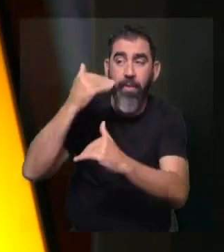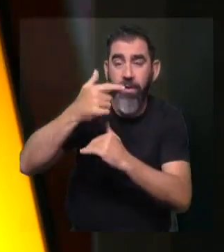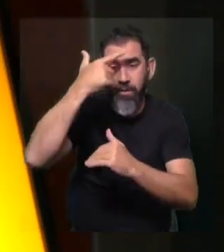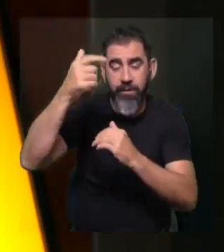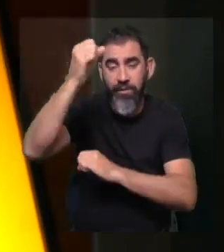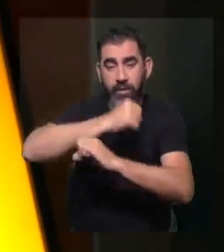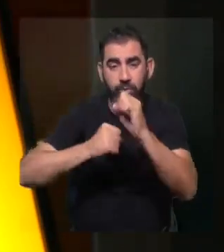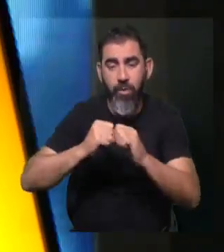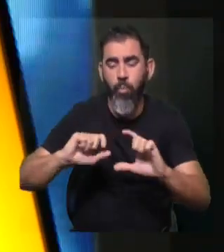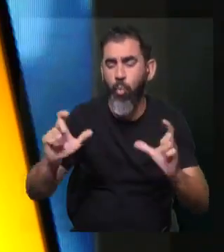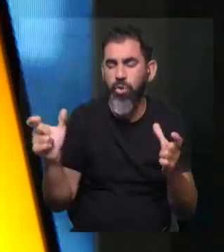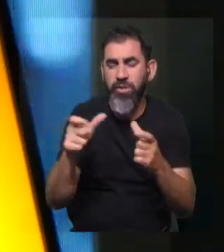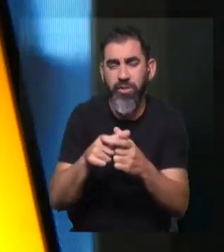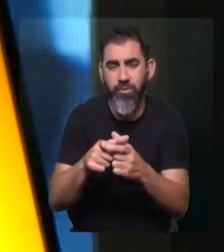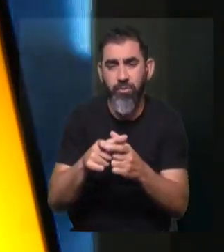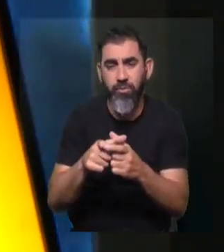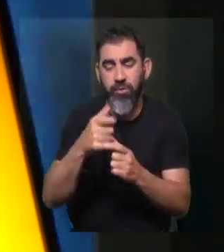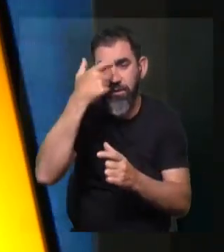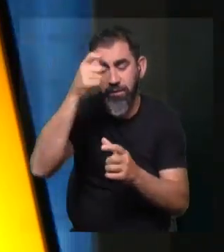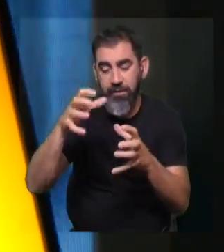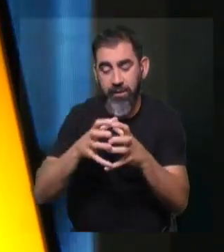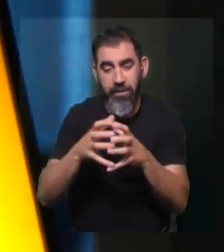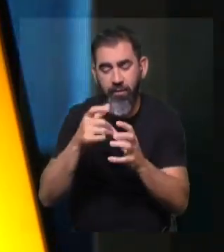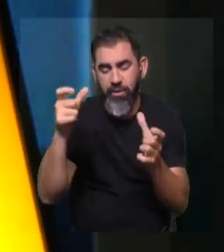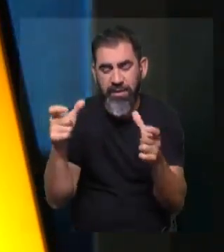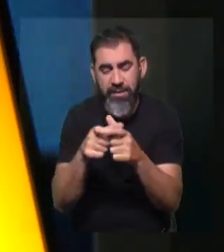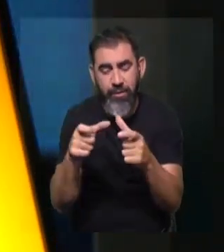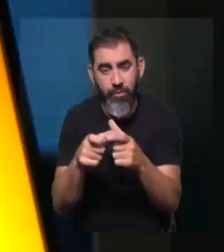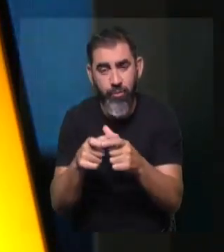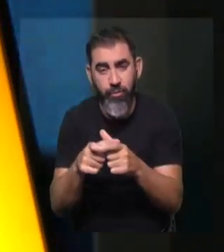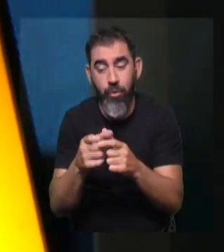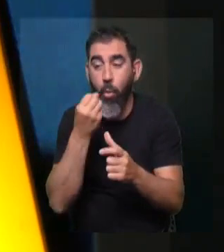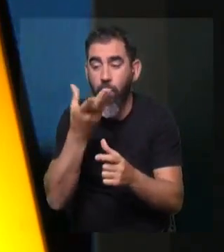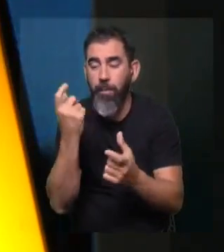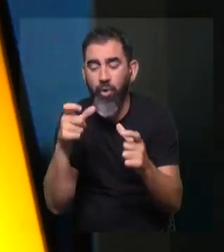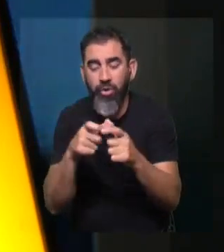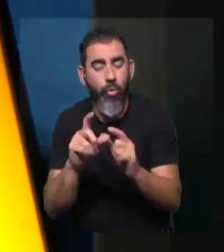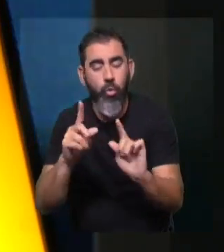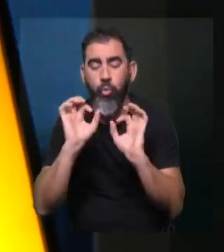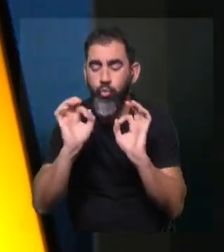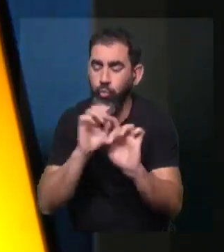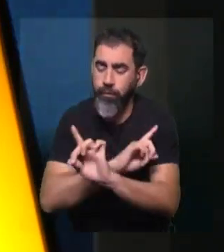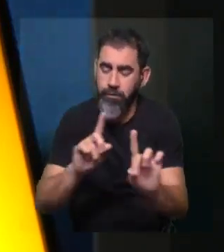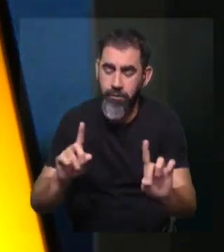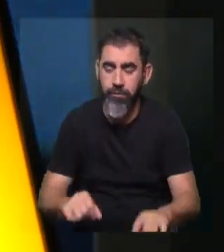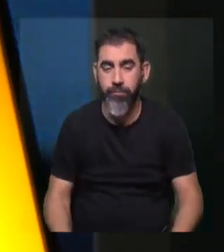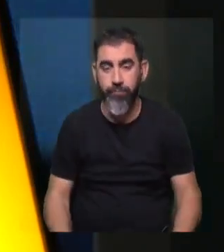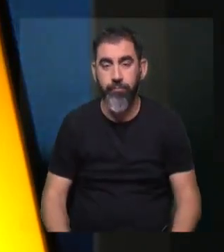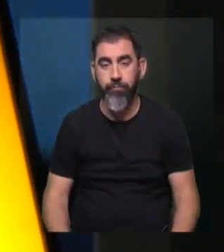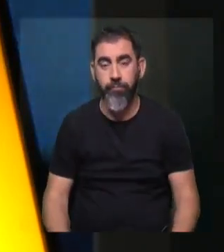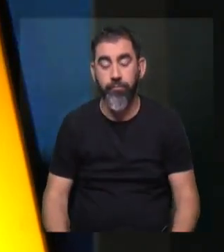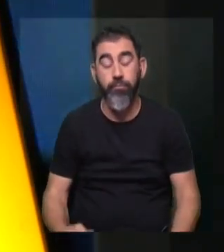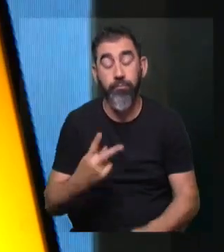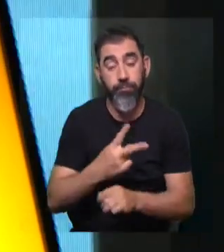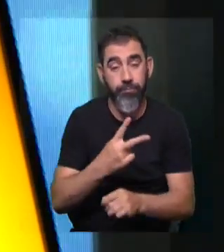tecnología. Nuestra comunidad científica es muy, muy, muy pequeña. Buena, pero muy pequeña. No alcanza ni por asomo. Y